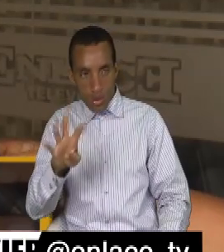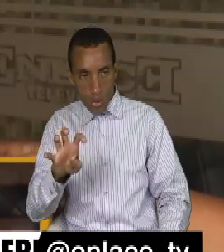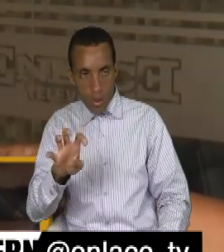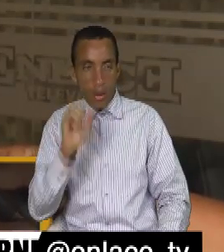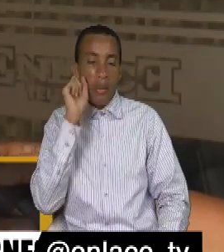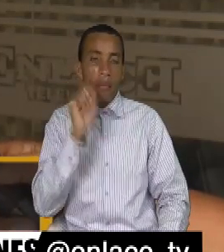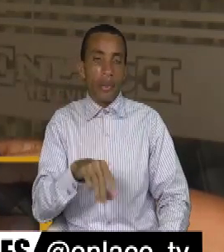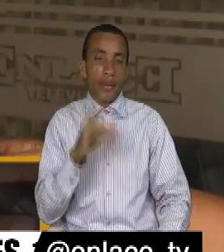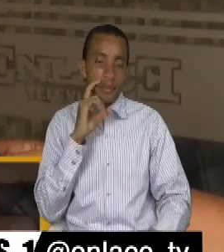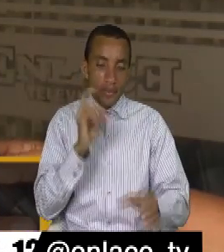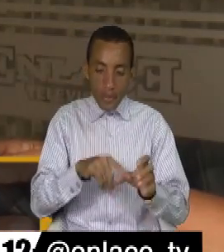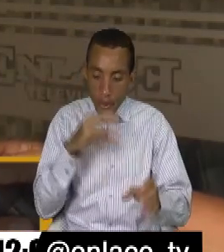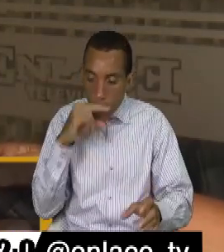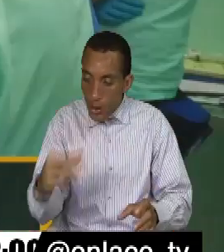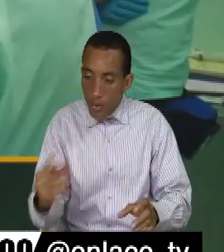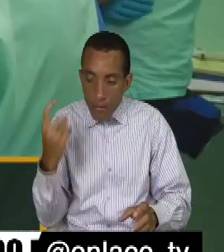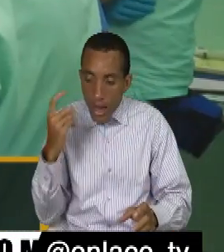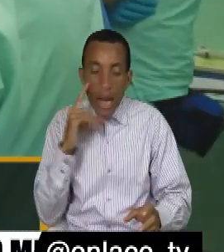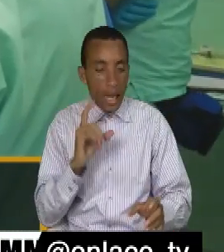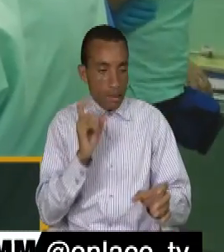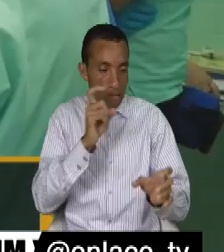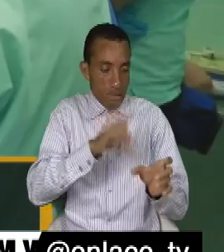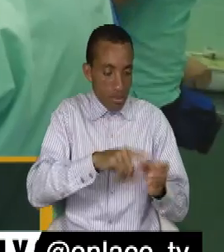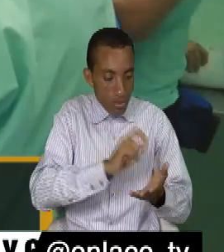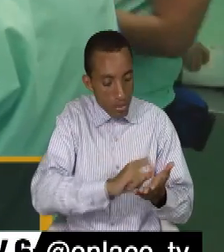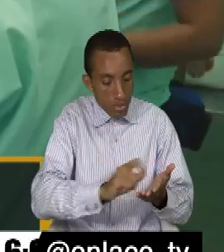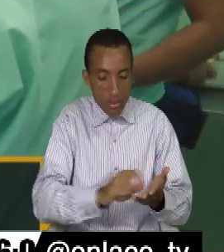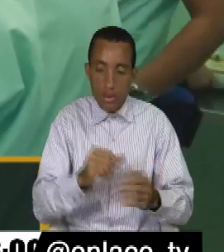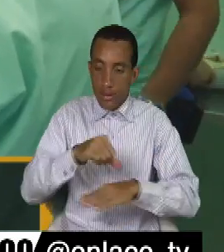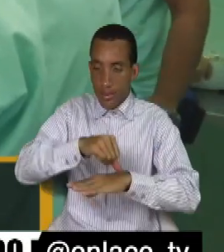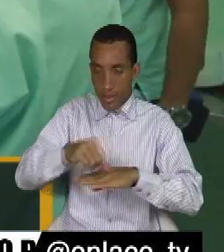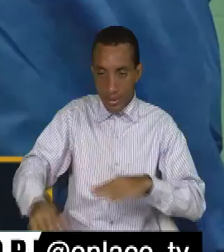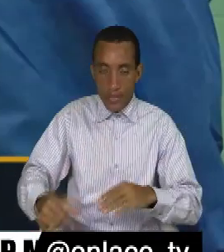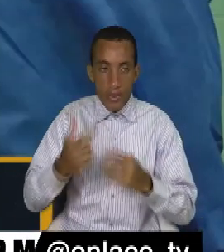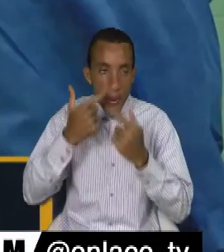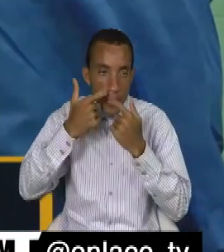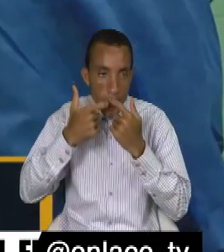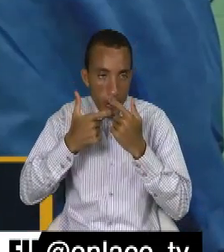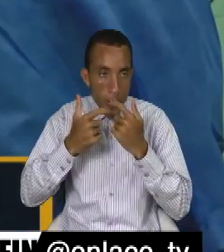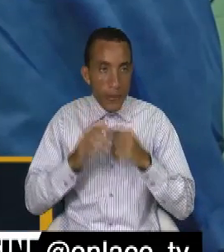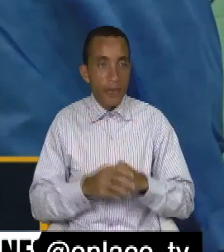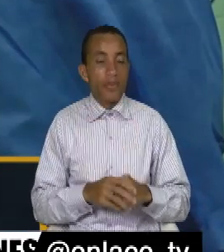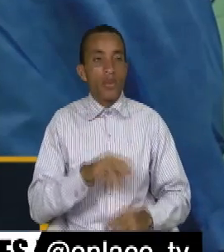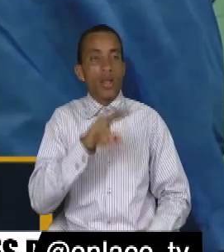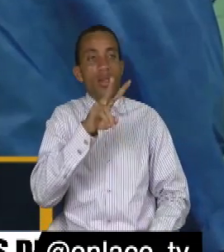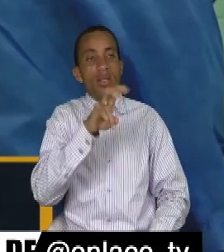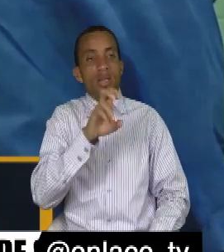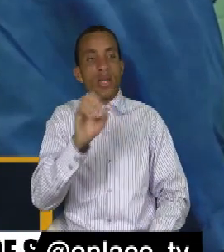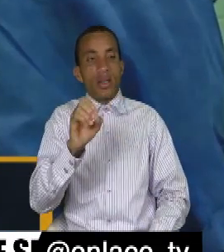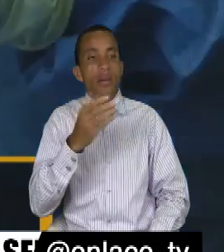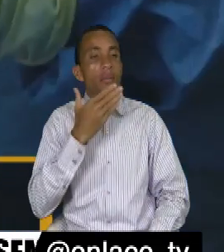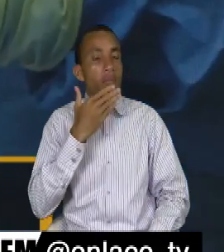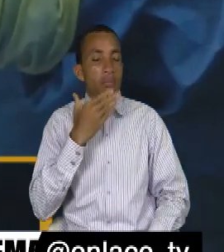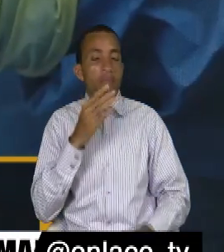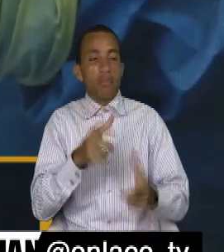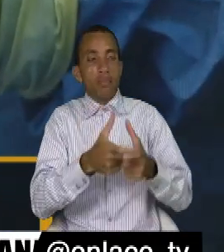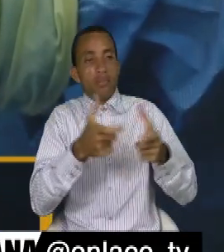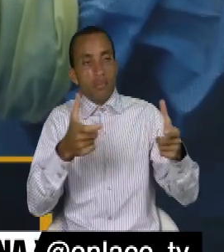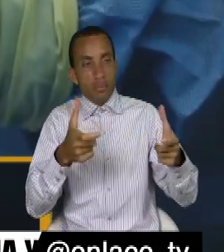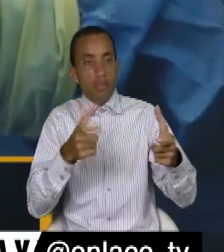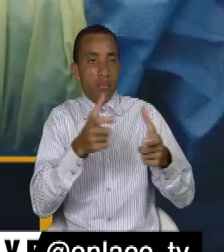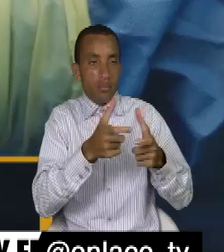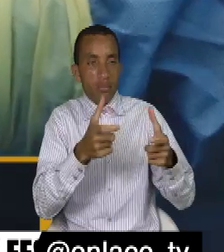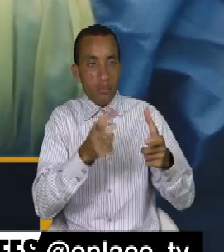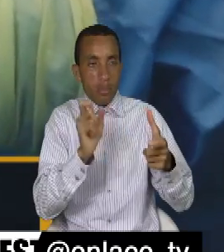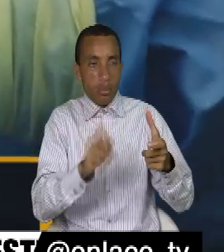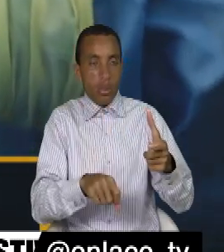niños que todavía no lo han hecho. Son 70 cupos que tenemos, de los cuales